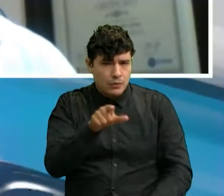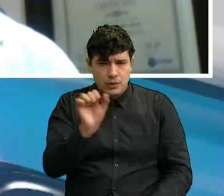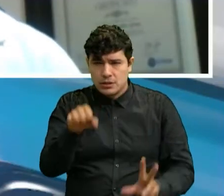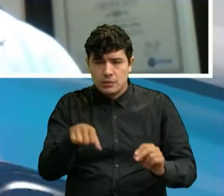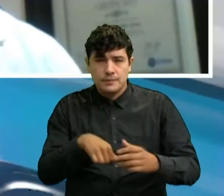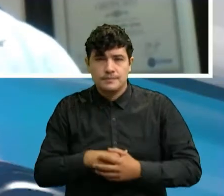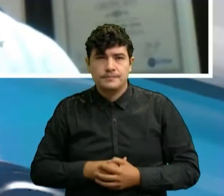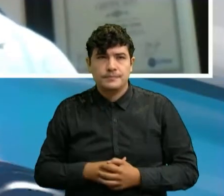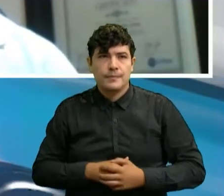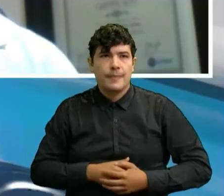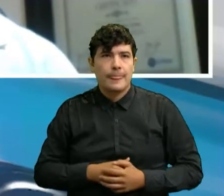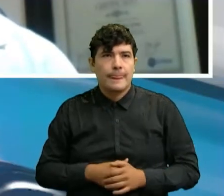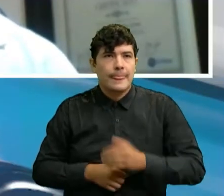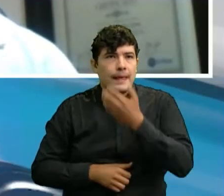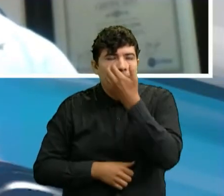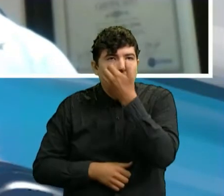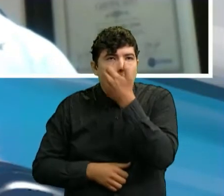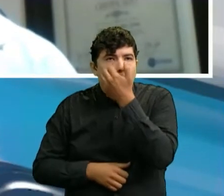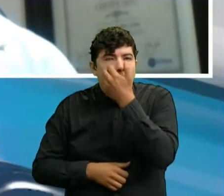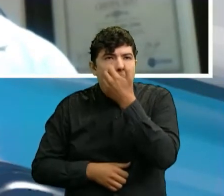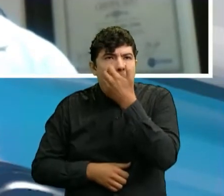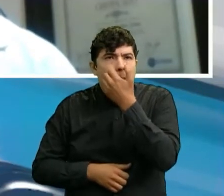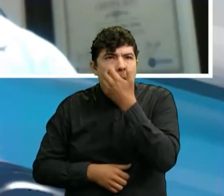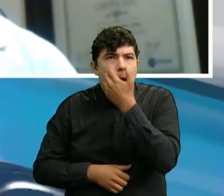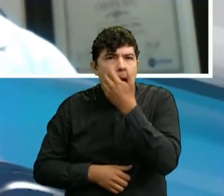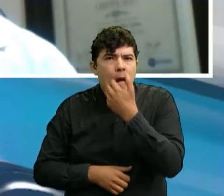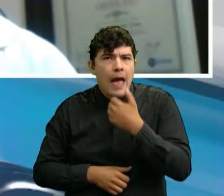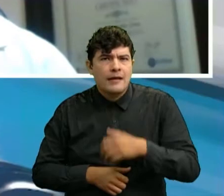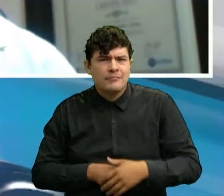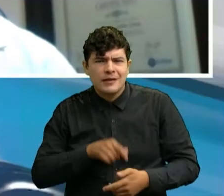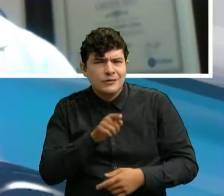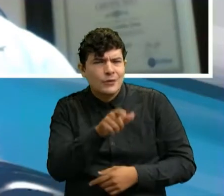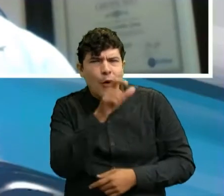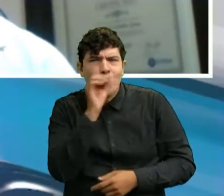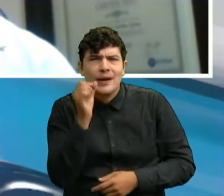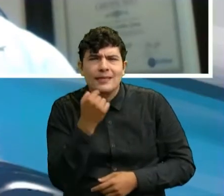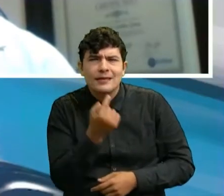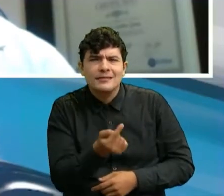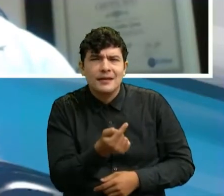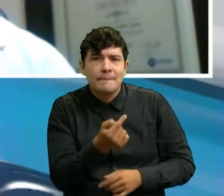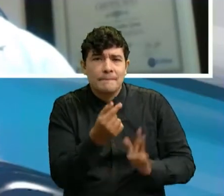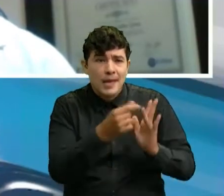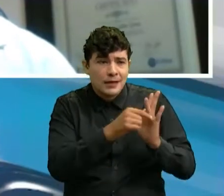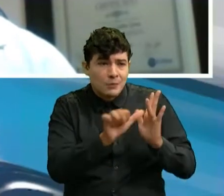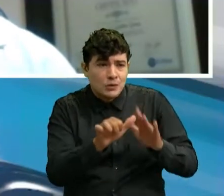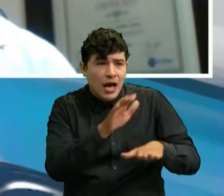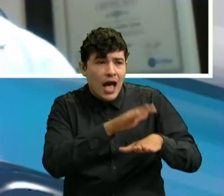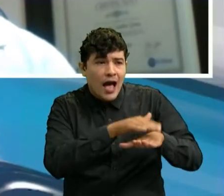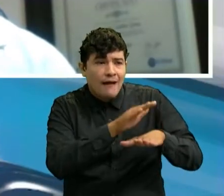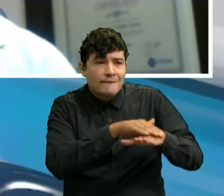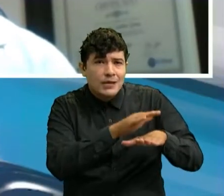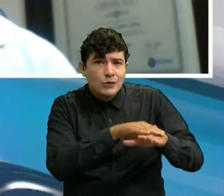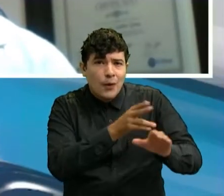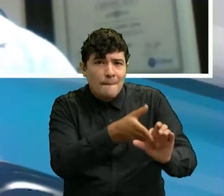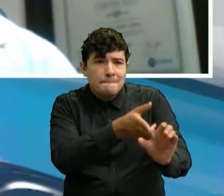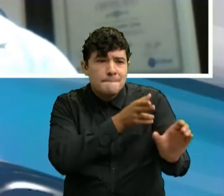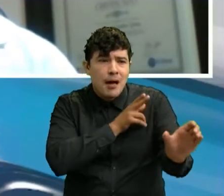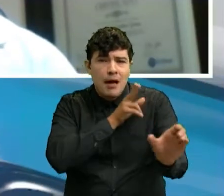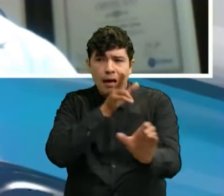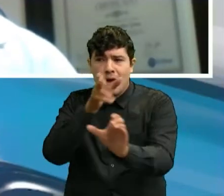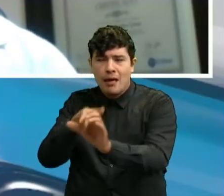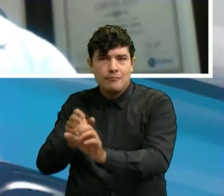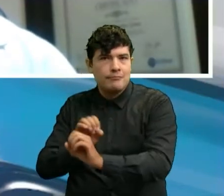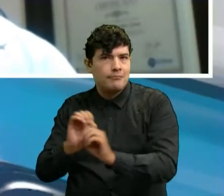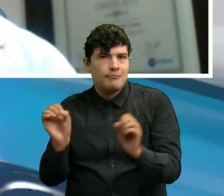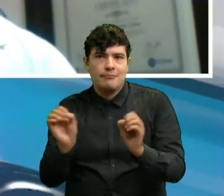Claro, aquí el televidente dice, a mi esposa no se le indicó nada y la hicieron firmar prácticamente, ¿verdad? Si